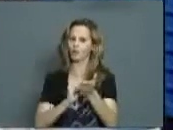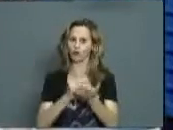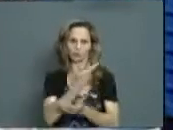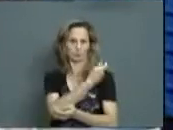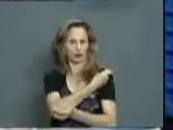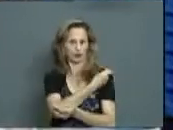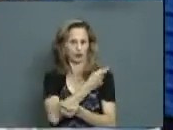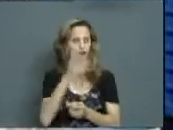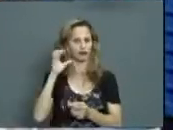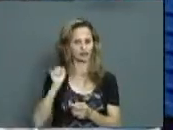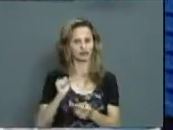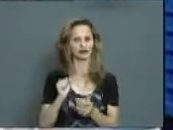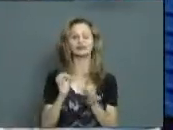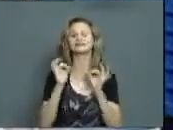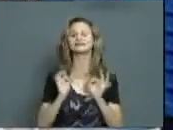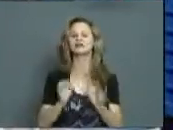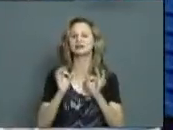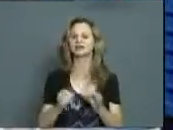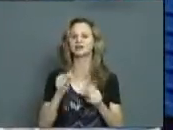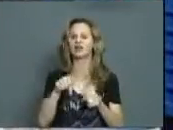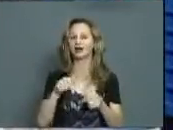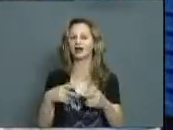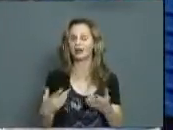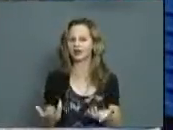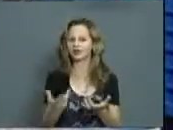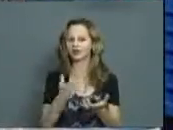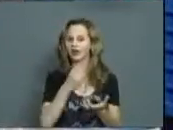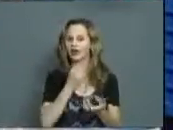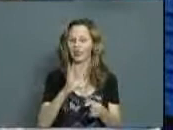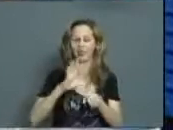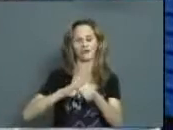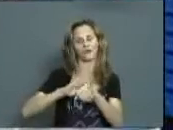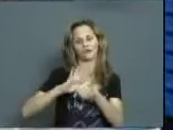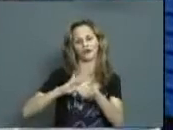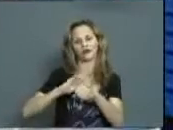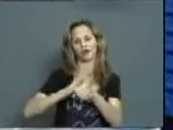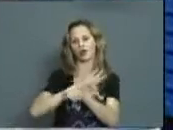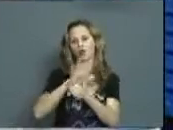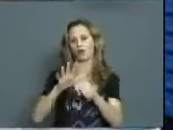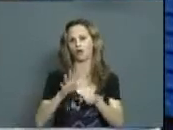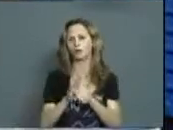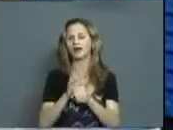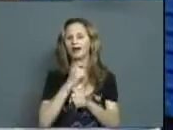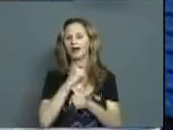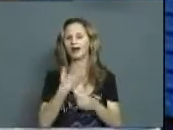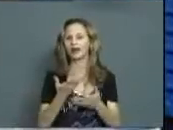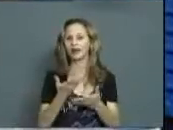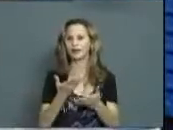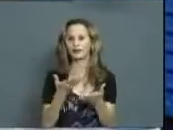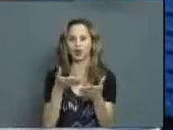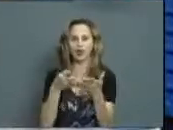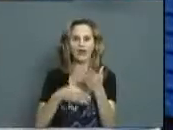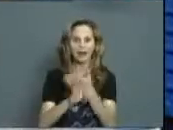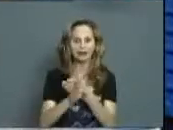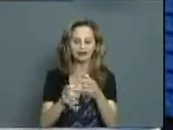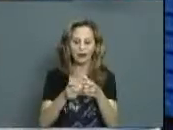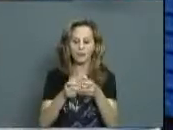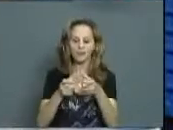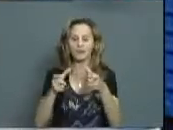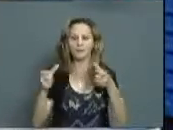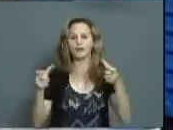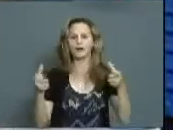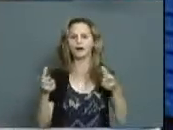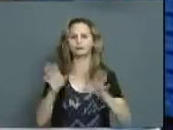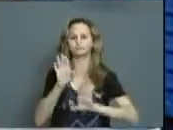que nosotros dijimos siempre del principio, que esto es una enfermedad de oportunidad, que cuando se pierde la oportunidad de evitar que el virus crezca en el organismo y